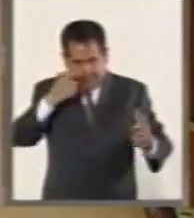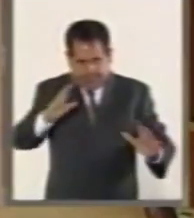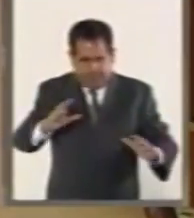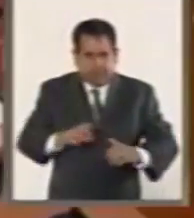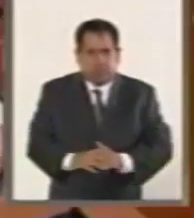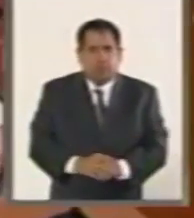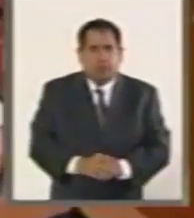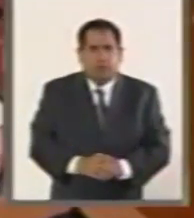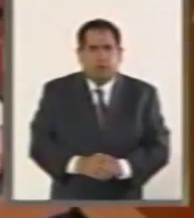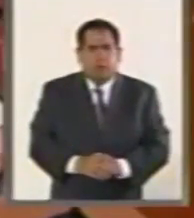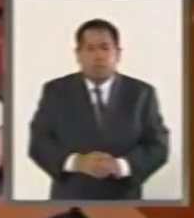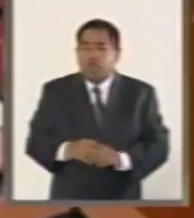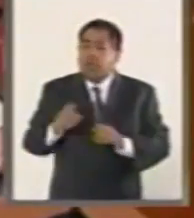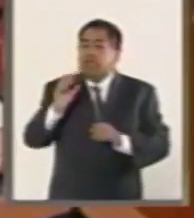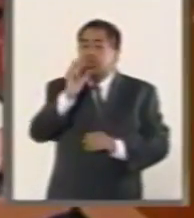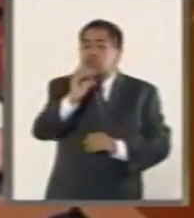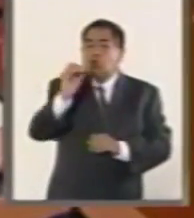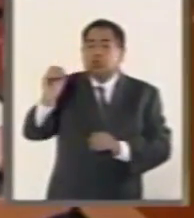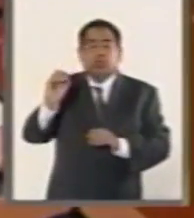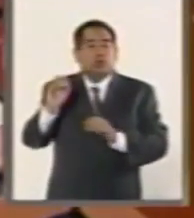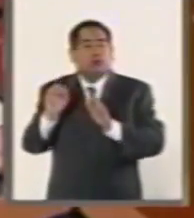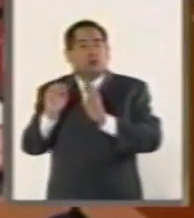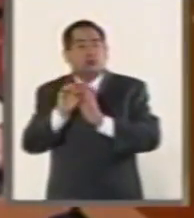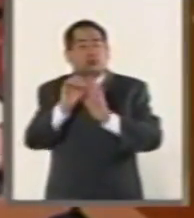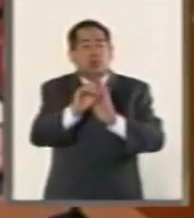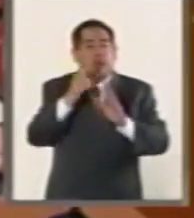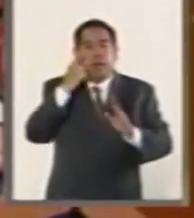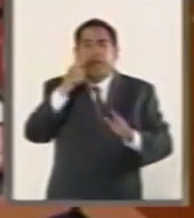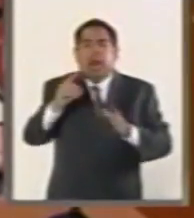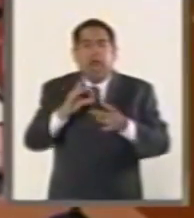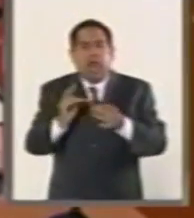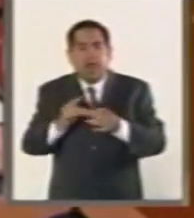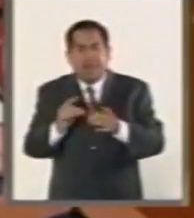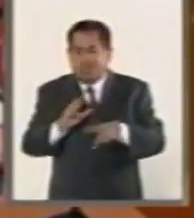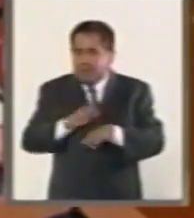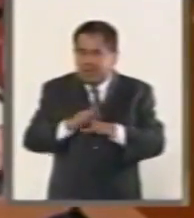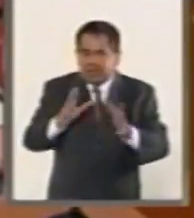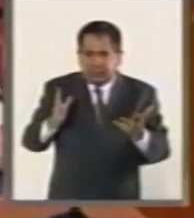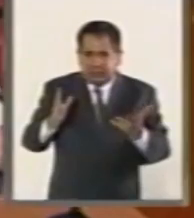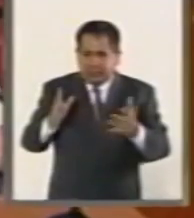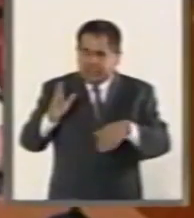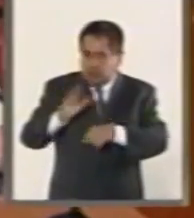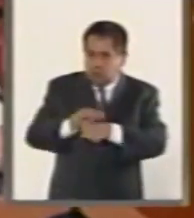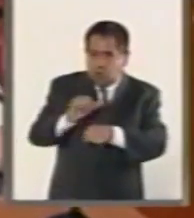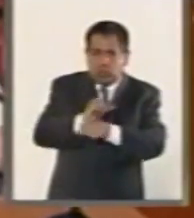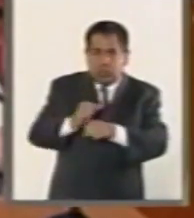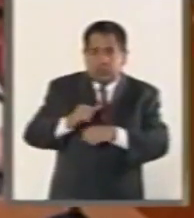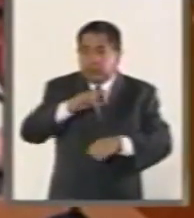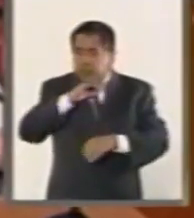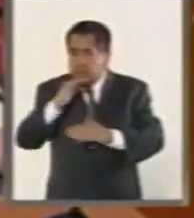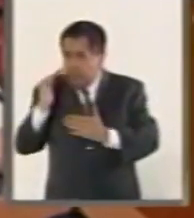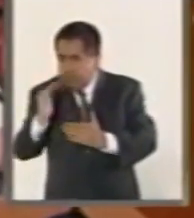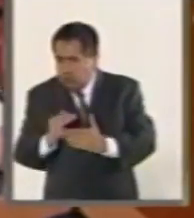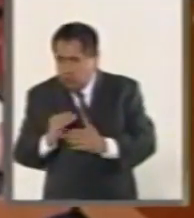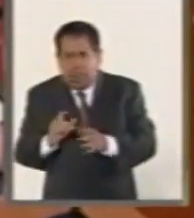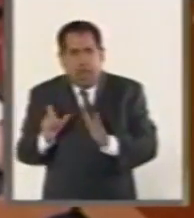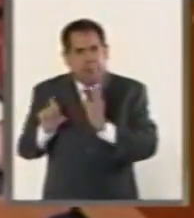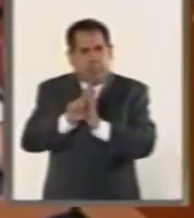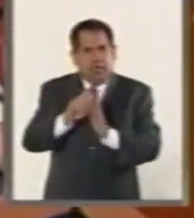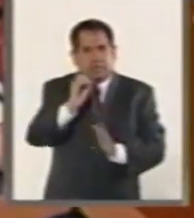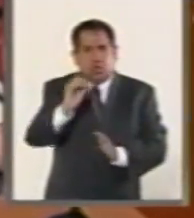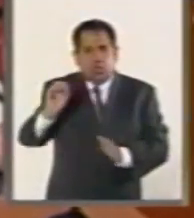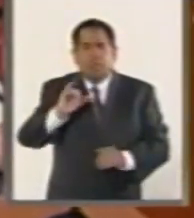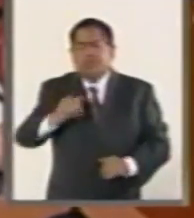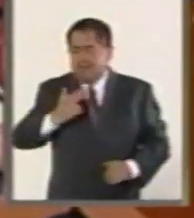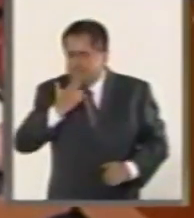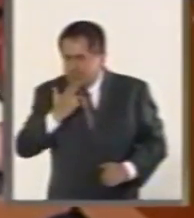Bueno, el holograma doble cero para alentar la incorporación de vehículos de bajos niveles de contaminación. Y